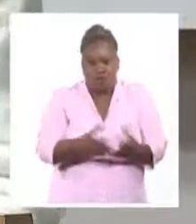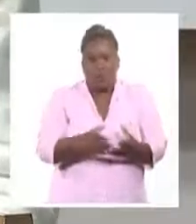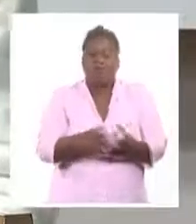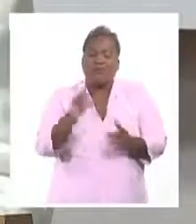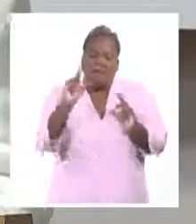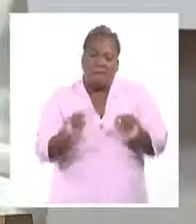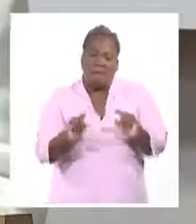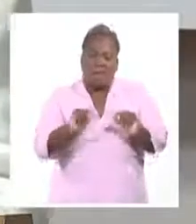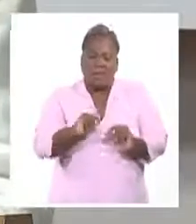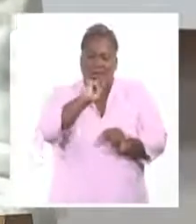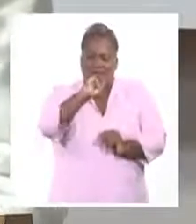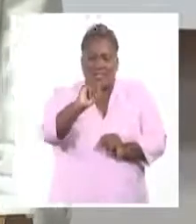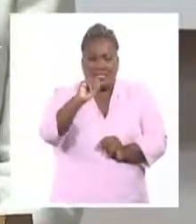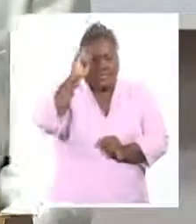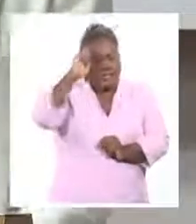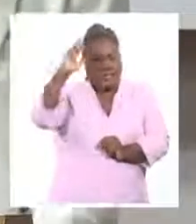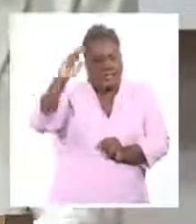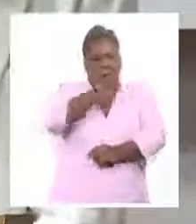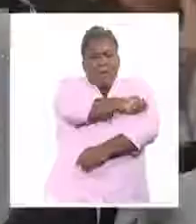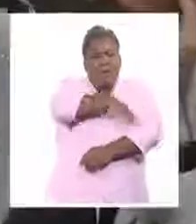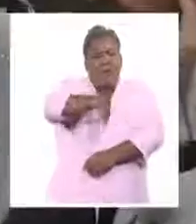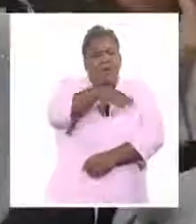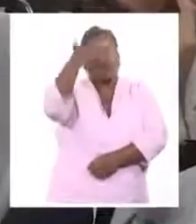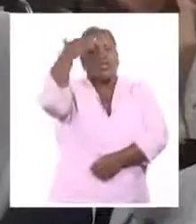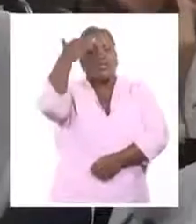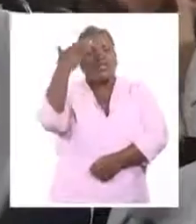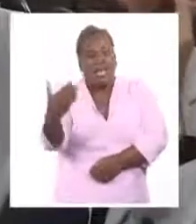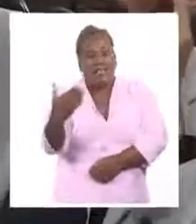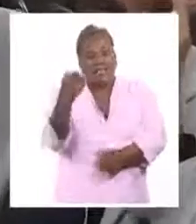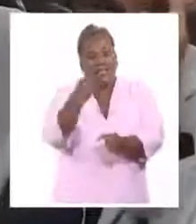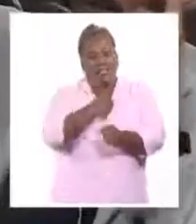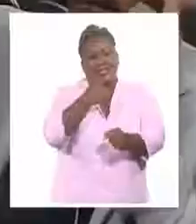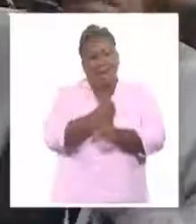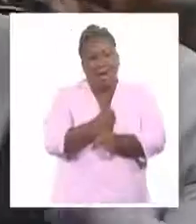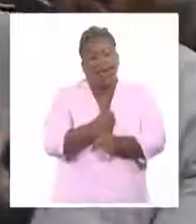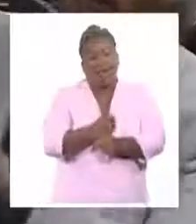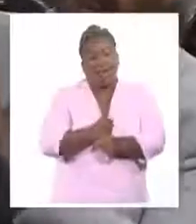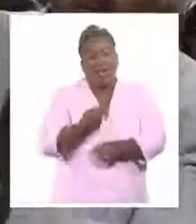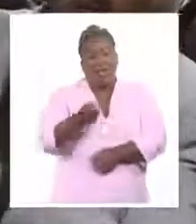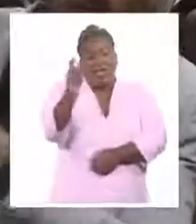la memoria del alma cubana, gracias a la obra de los creadores cubanos.